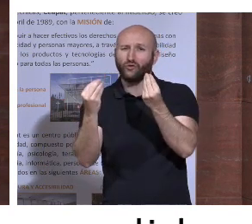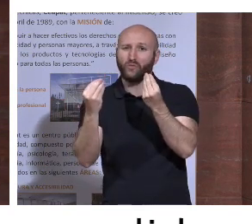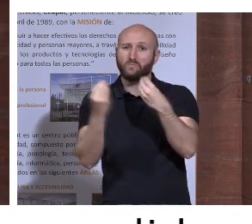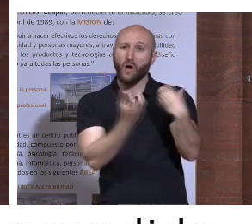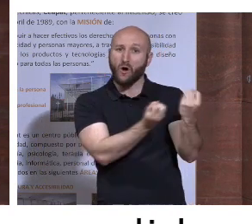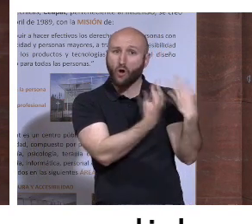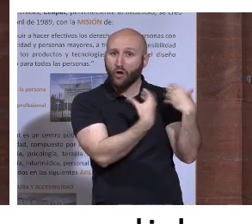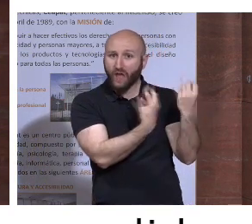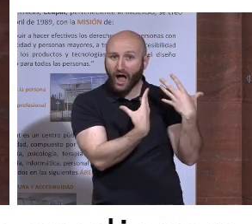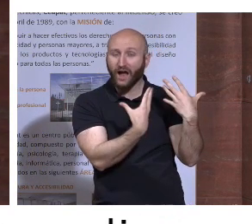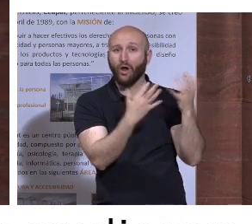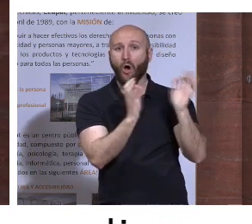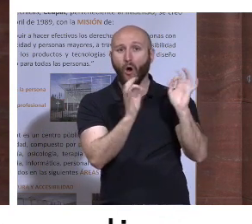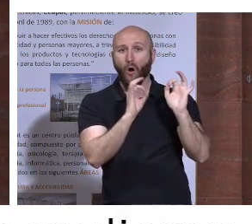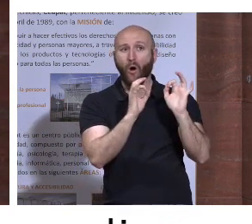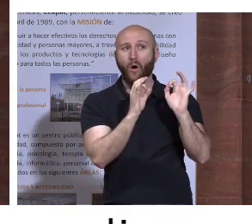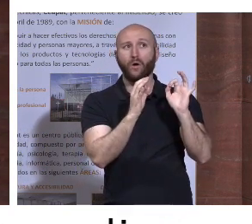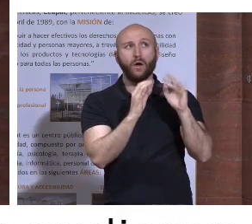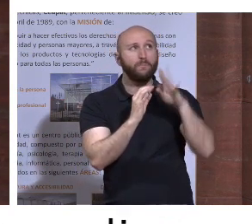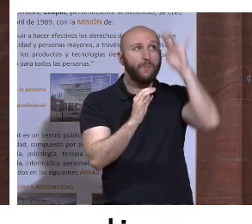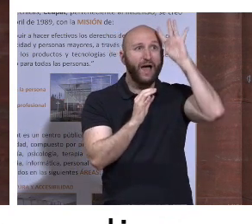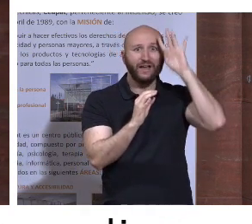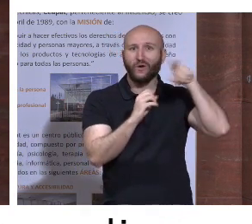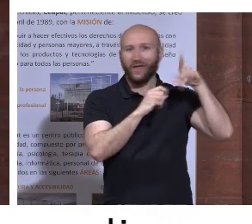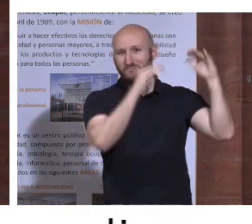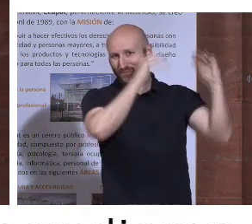contar o de lo que pudiéramos imaginar.